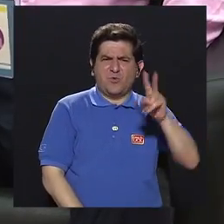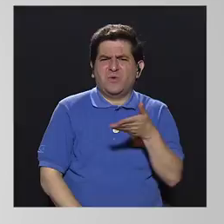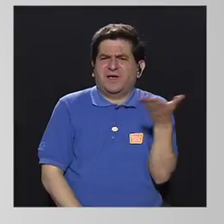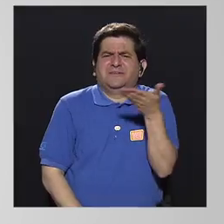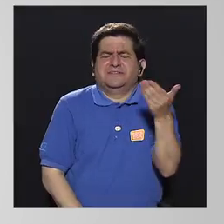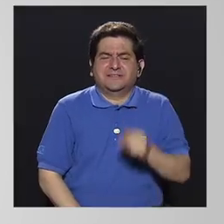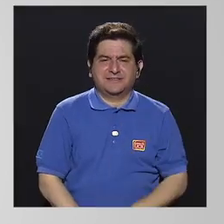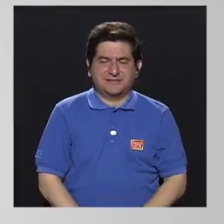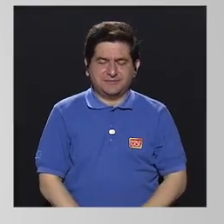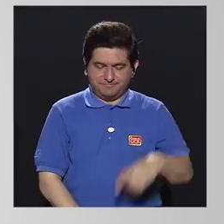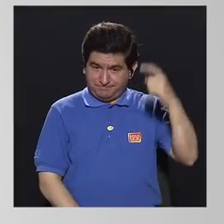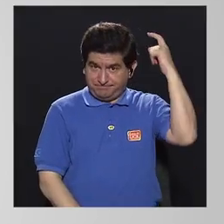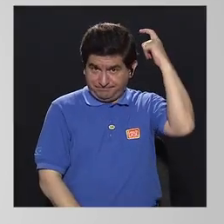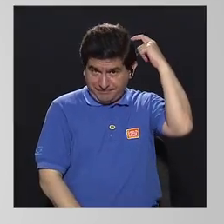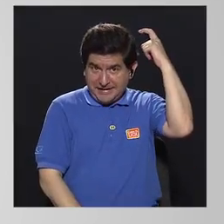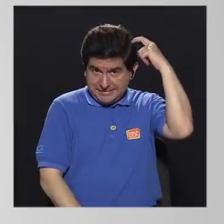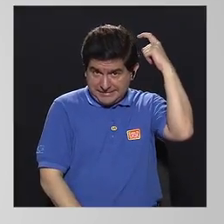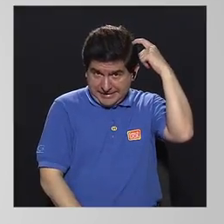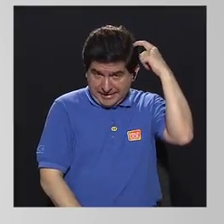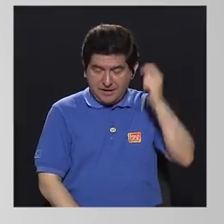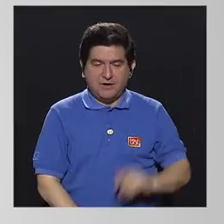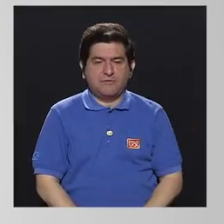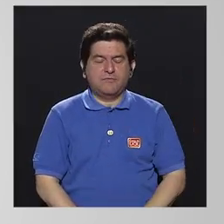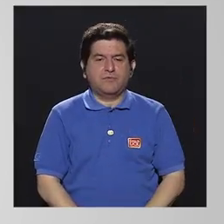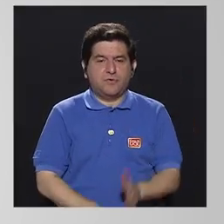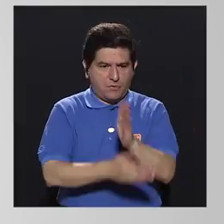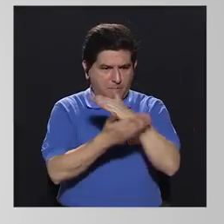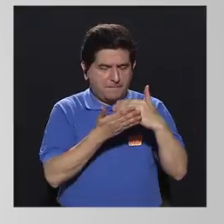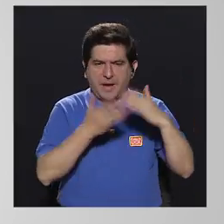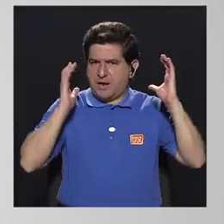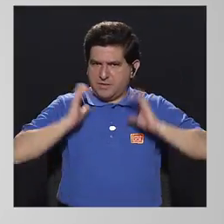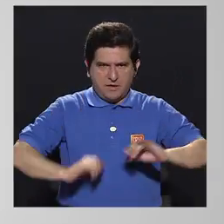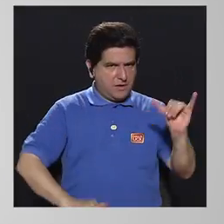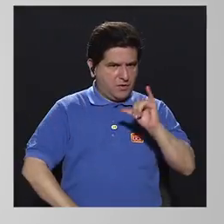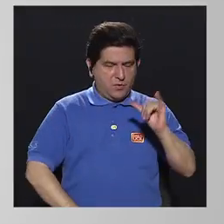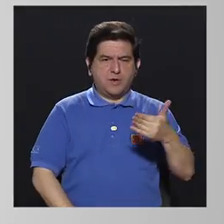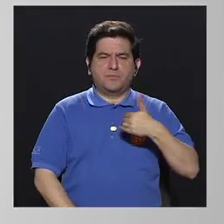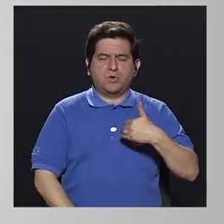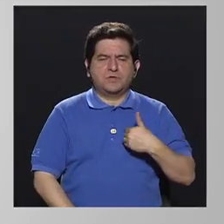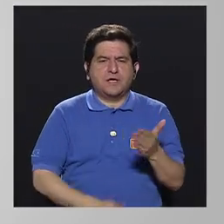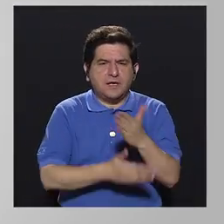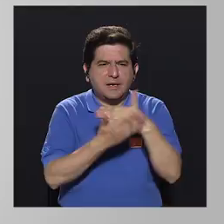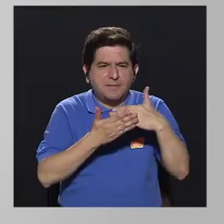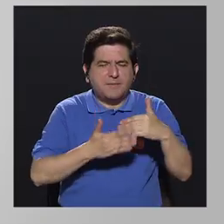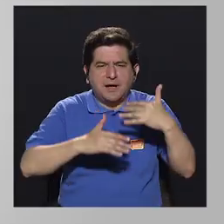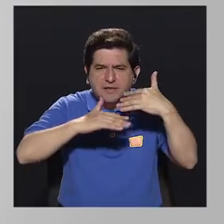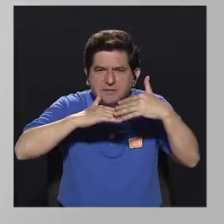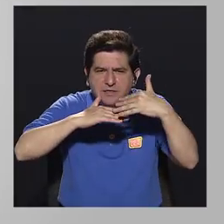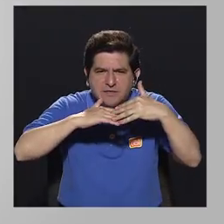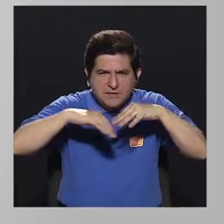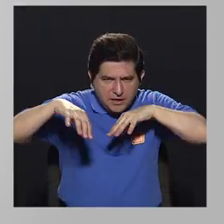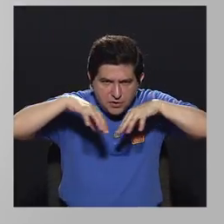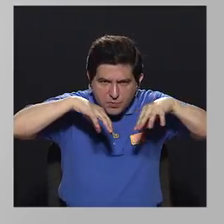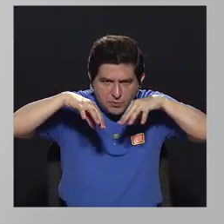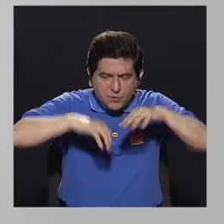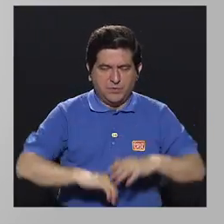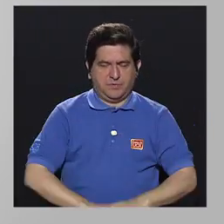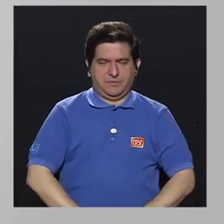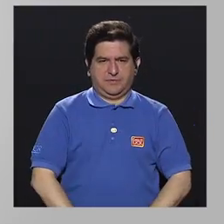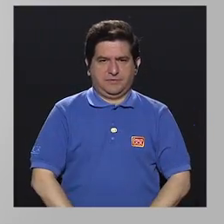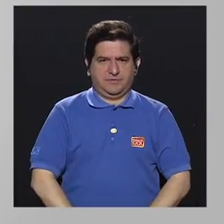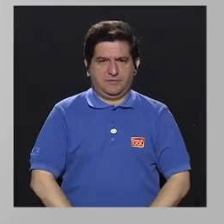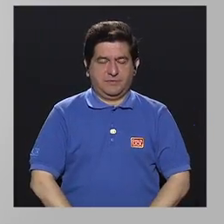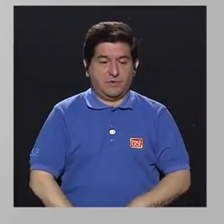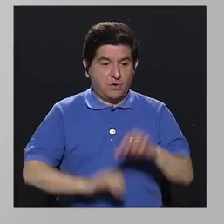cerebrovascular? Bueno, el cerebro, como todo órgano del cuerpo, tiene ciertos vasos, ¿verdad?, sanguíneos, por donde corre